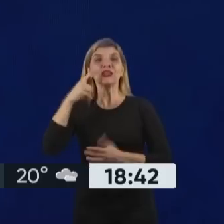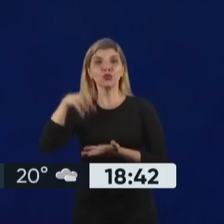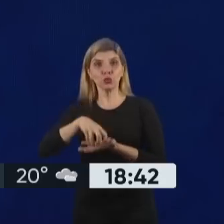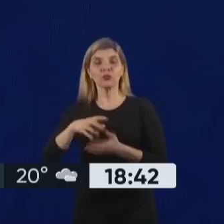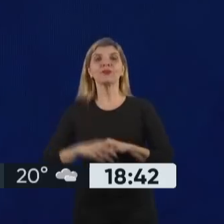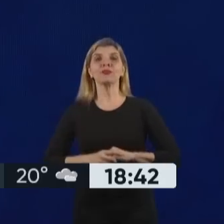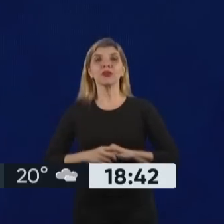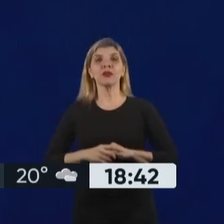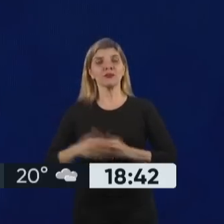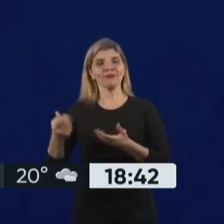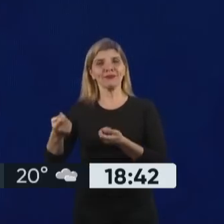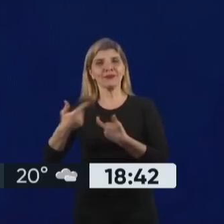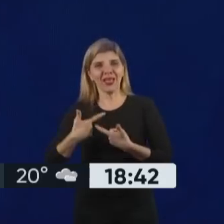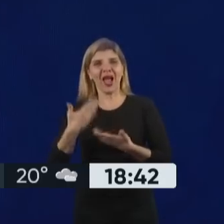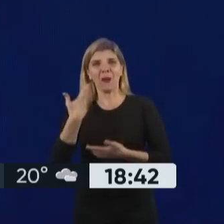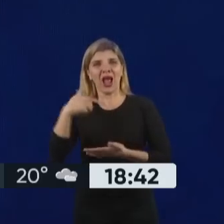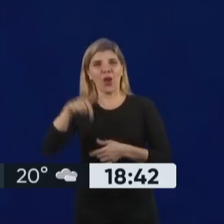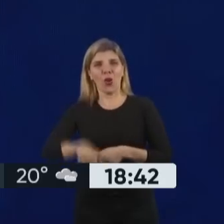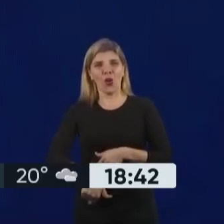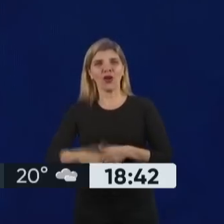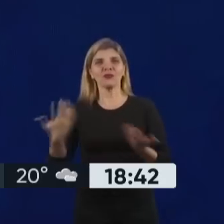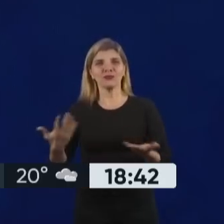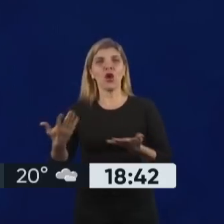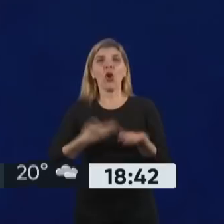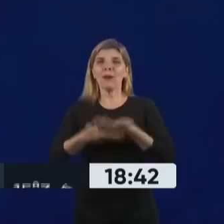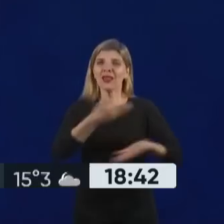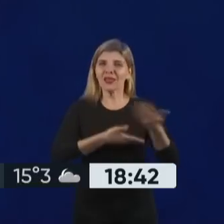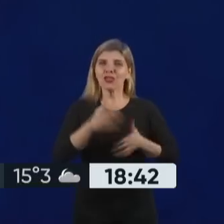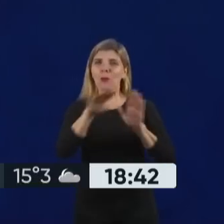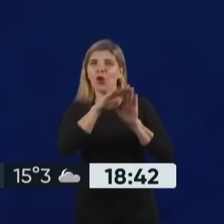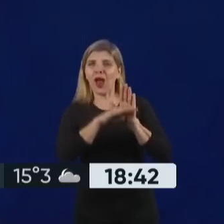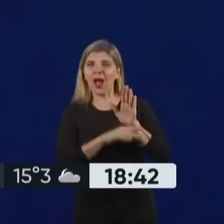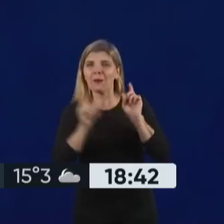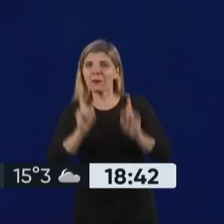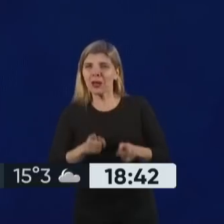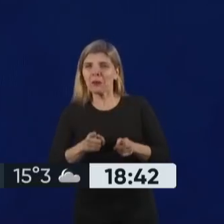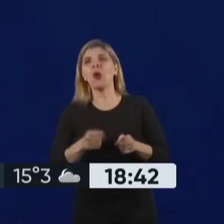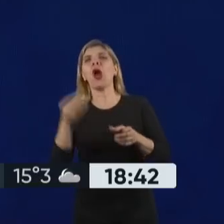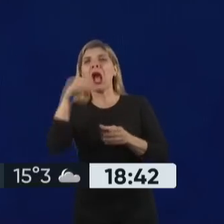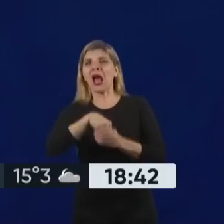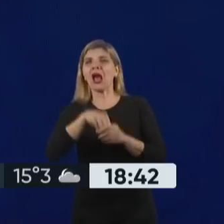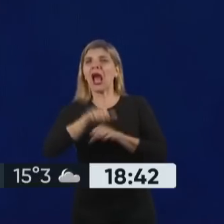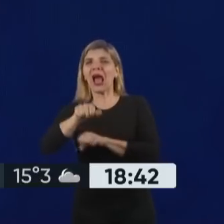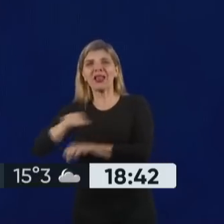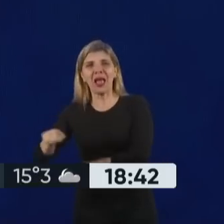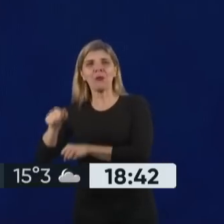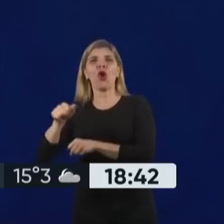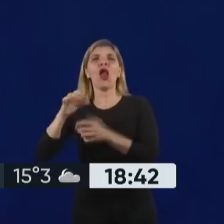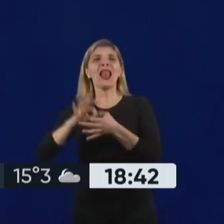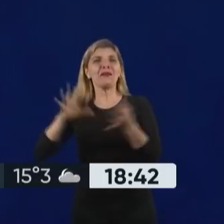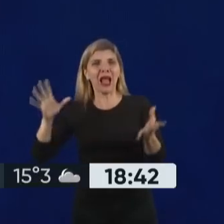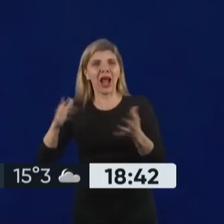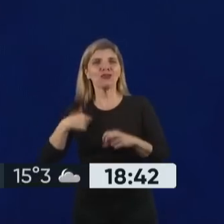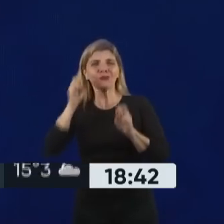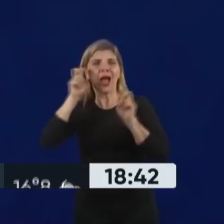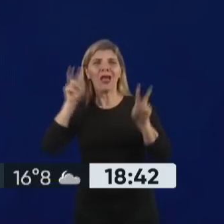este encuentro hoy, compartiendo programa con intelectuales de renombre en el medio académico liberal, a quienes he estudiado y